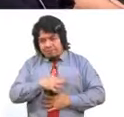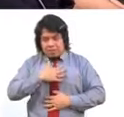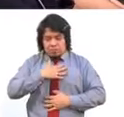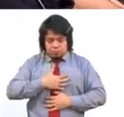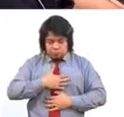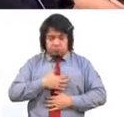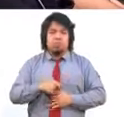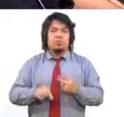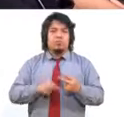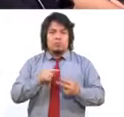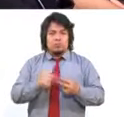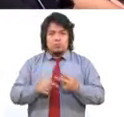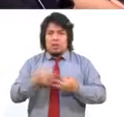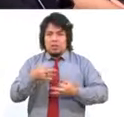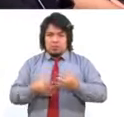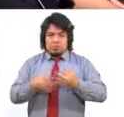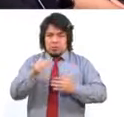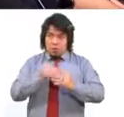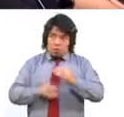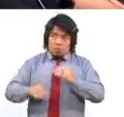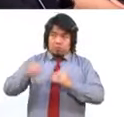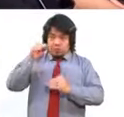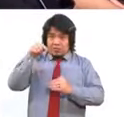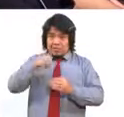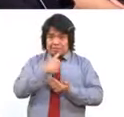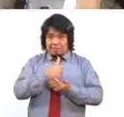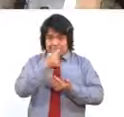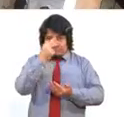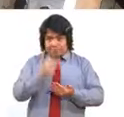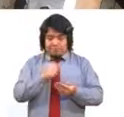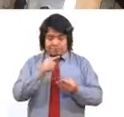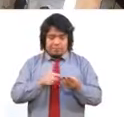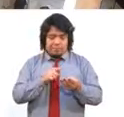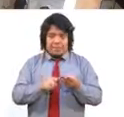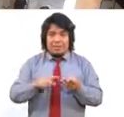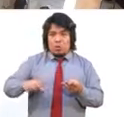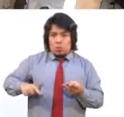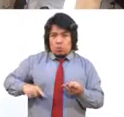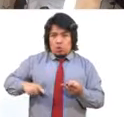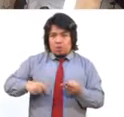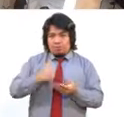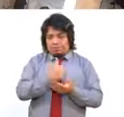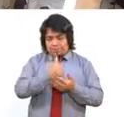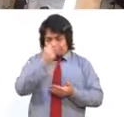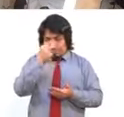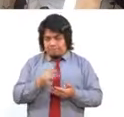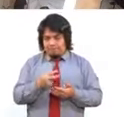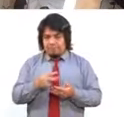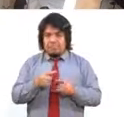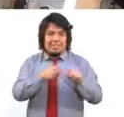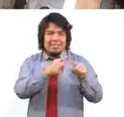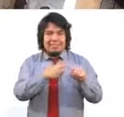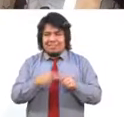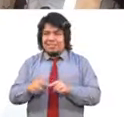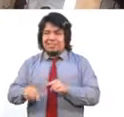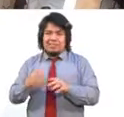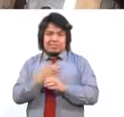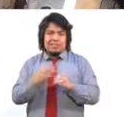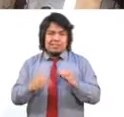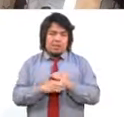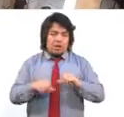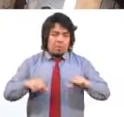desde el Tribunal Superior de Justicia de la Ciudad de México, desde el gobierno de la Ciudad de México en las distintas acciones